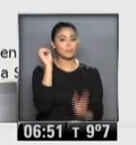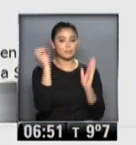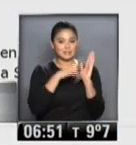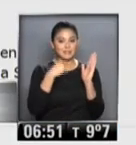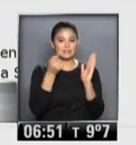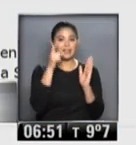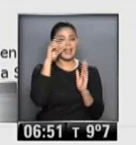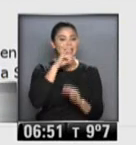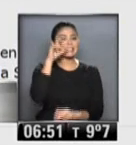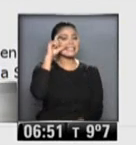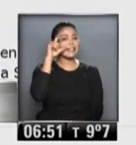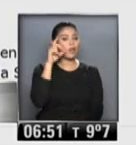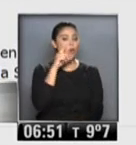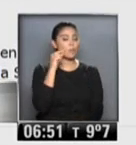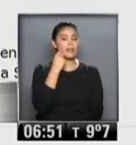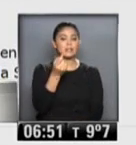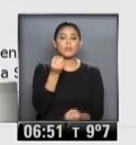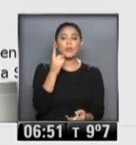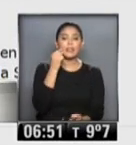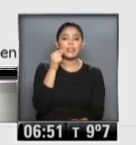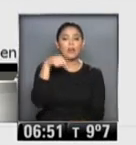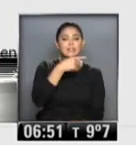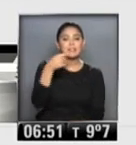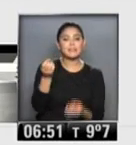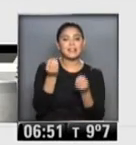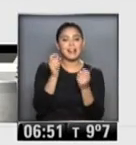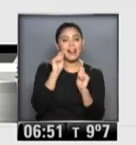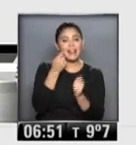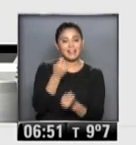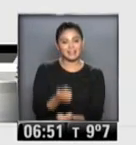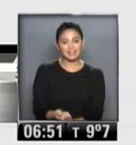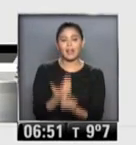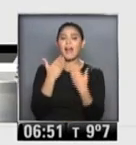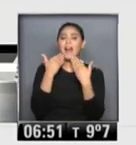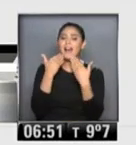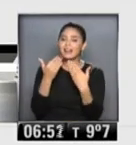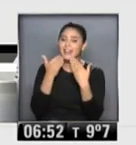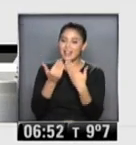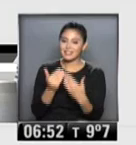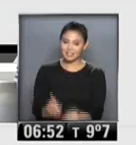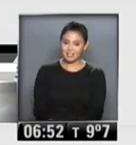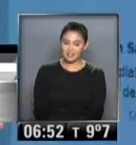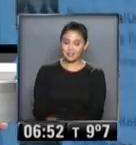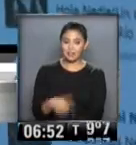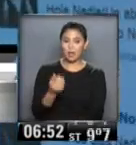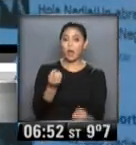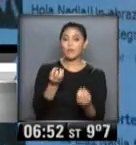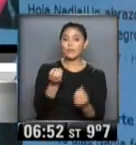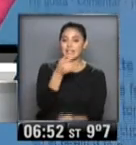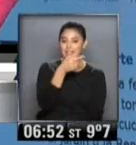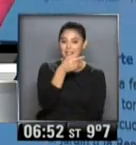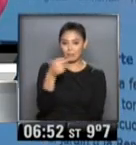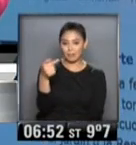día, Nadia, que tengas una buena semana. Saludos. Muy bien, muchas gracias, ese, muchísimas gracias. Buena semana,